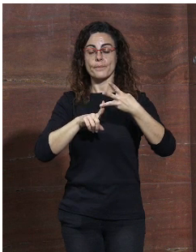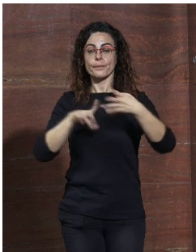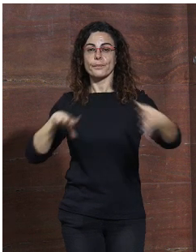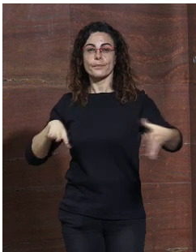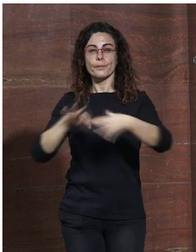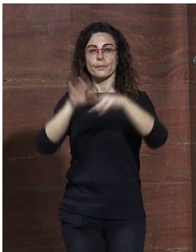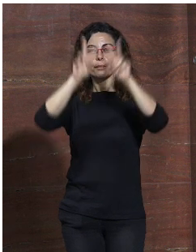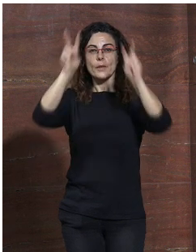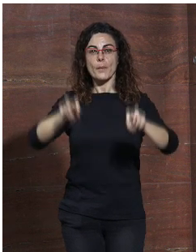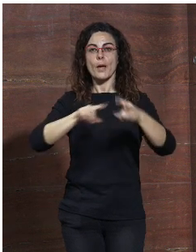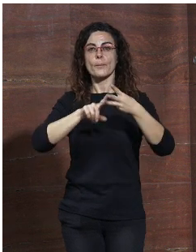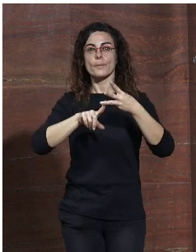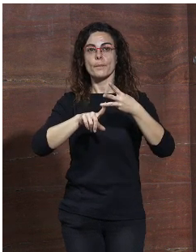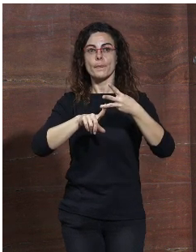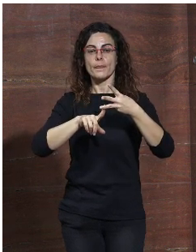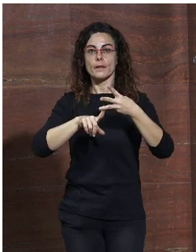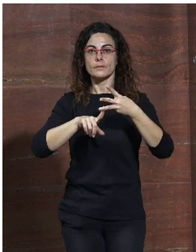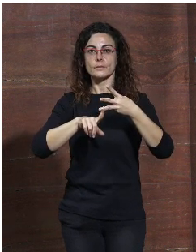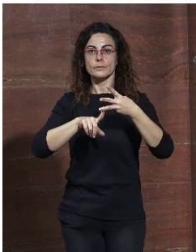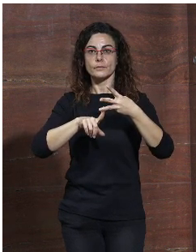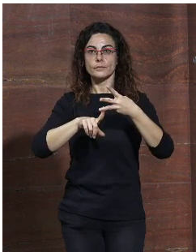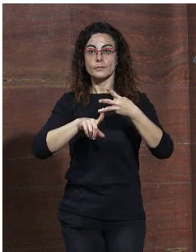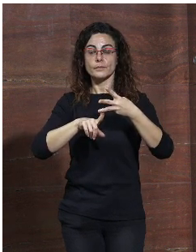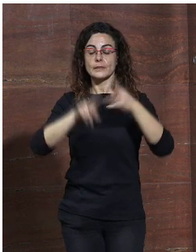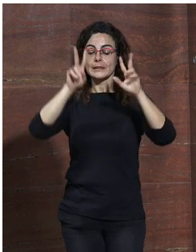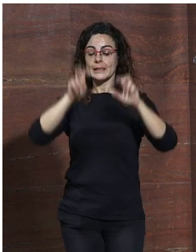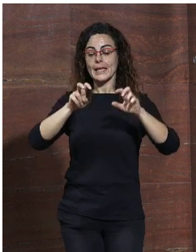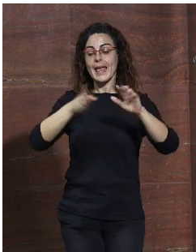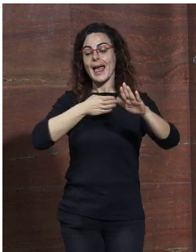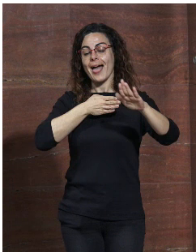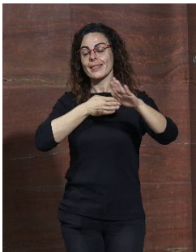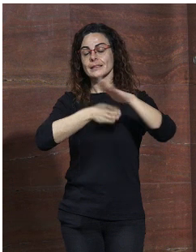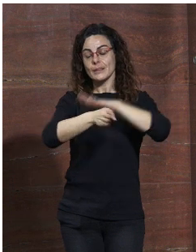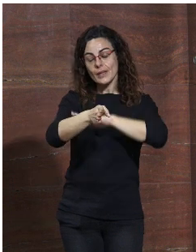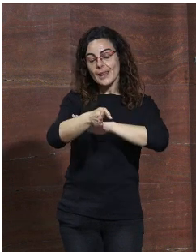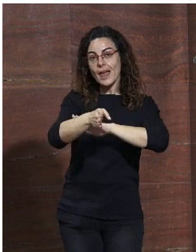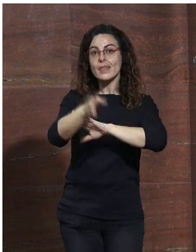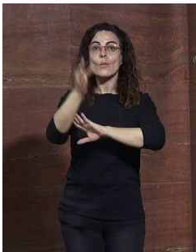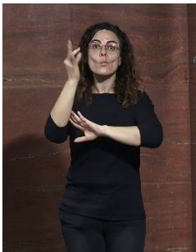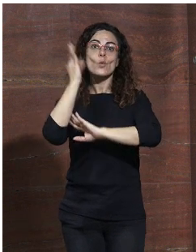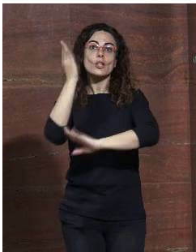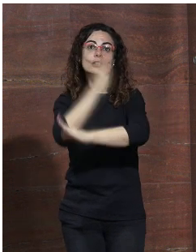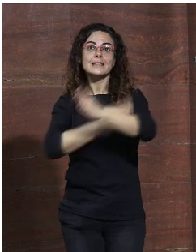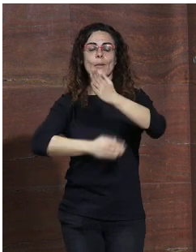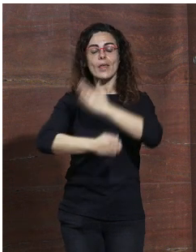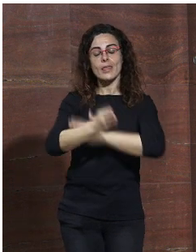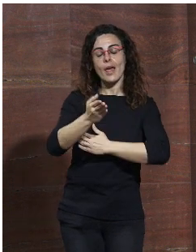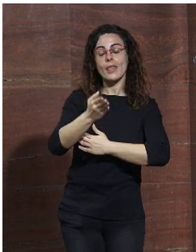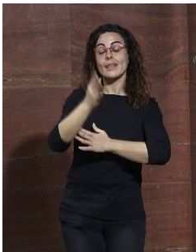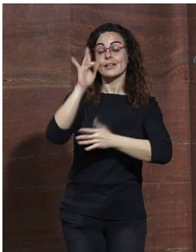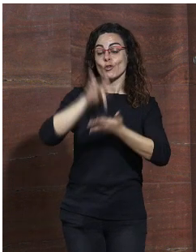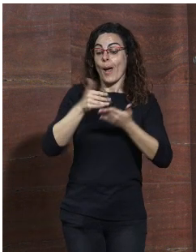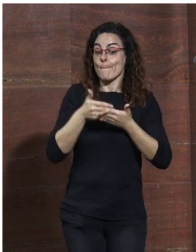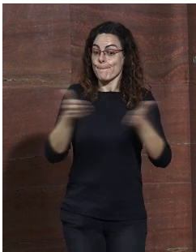abordar la importancia que tiene la accesibilidad para las mujeres con discapacidad